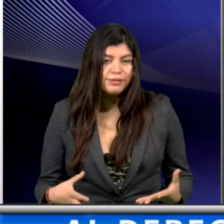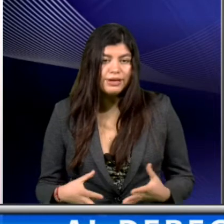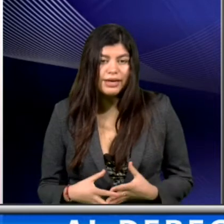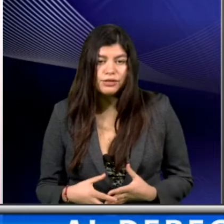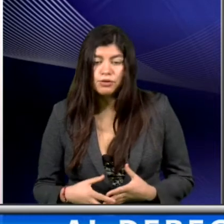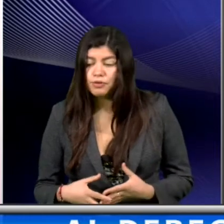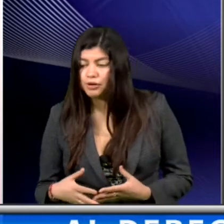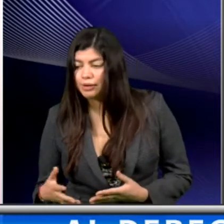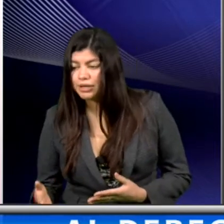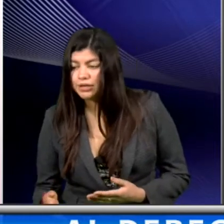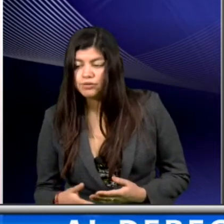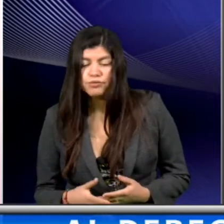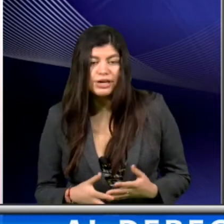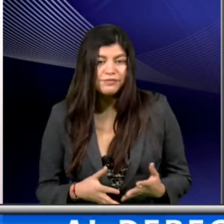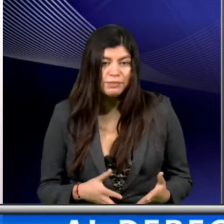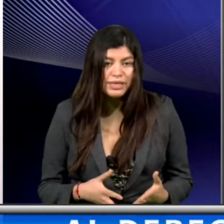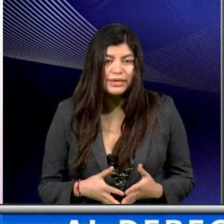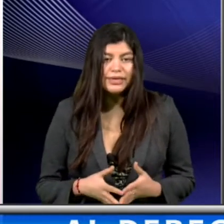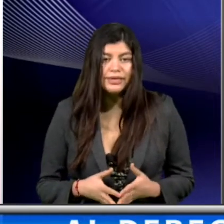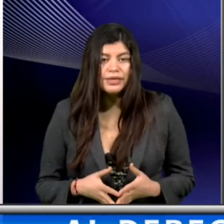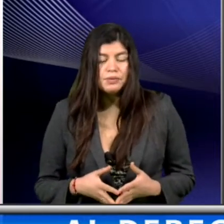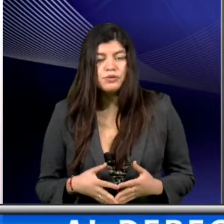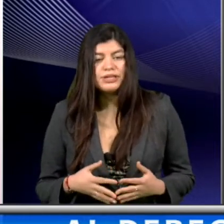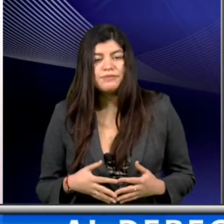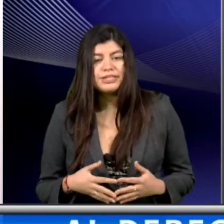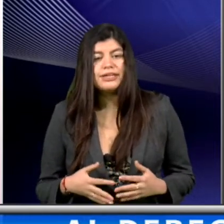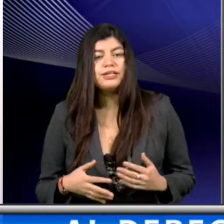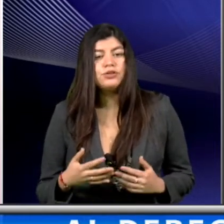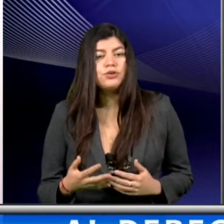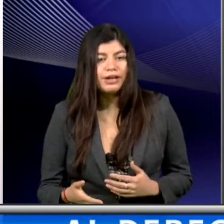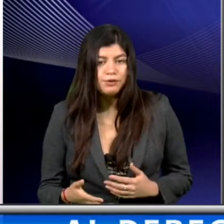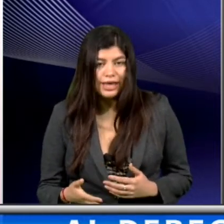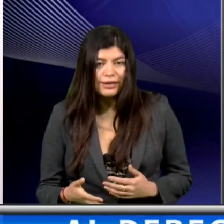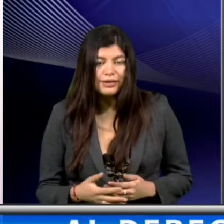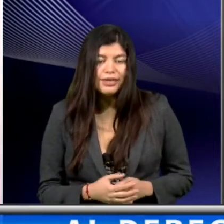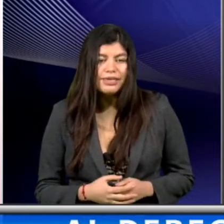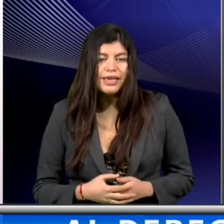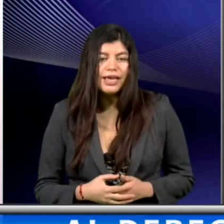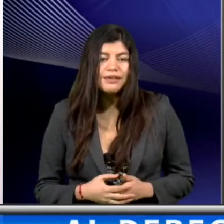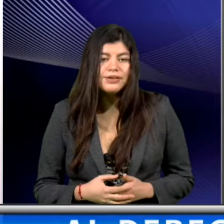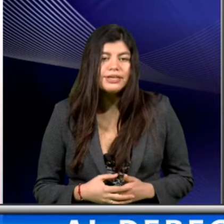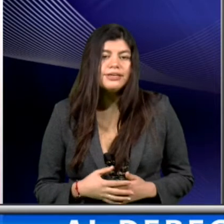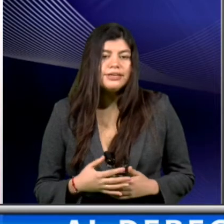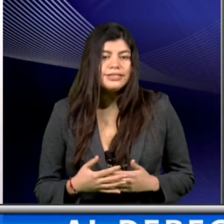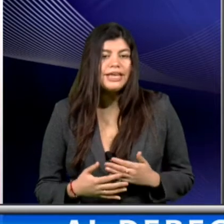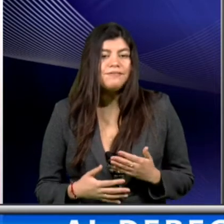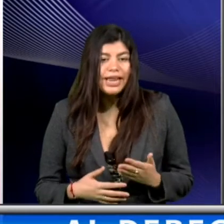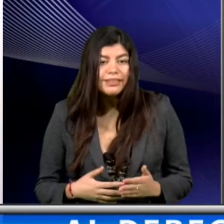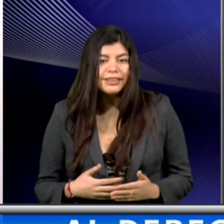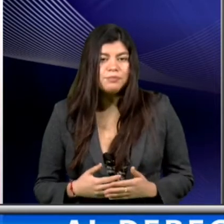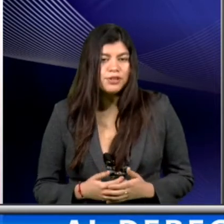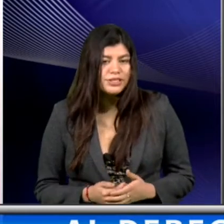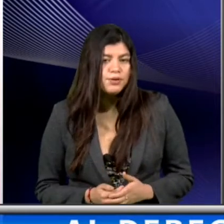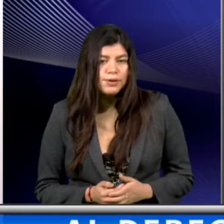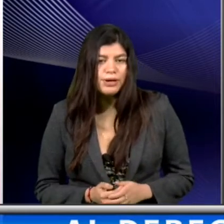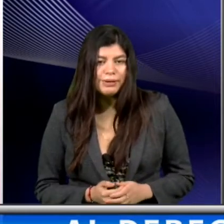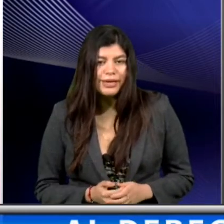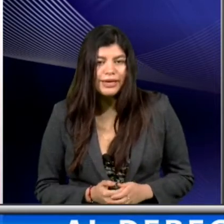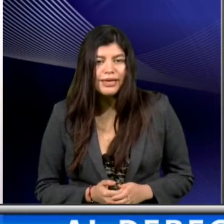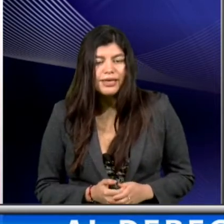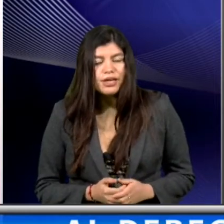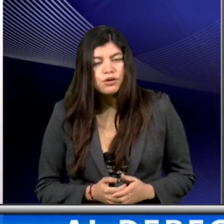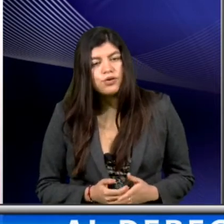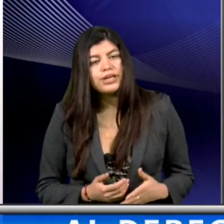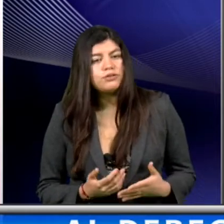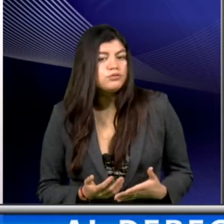afuera y ven el entorno, ven los amigos, ven la familia, muchas veces el entorno laboral, que cada vez se ablanda, por decirlo de alguna